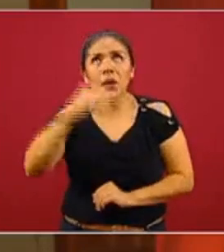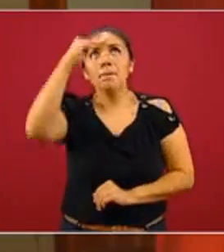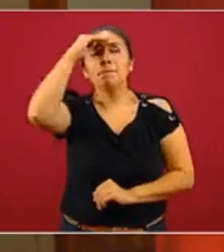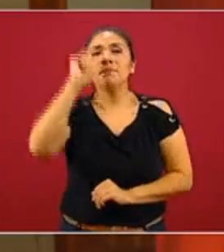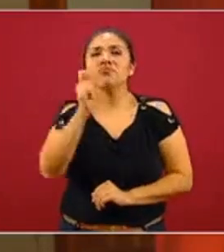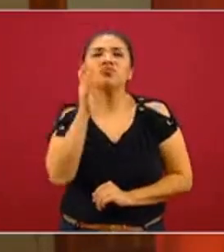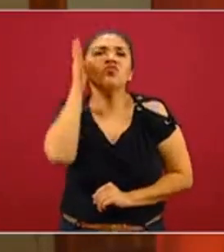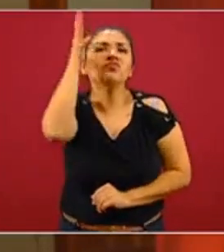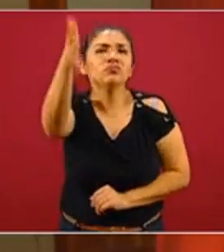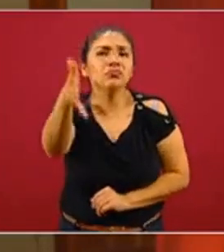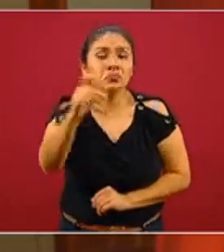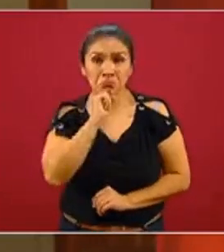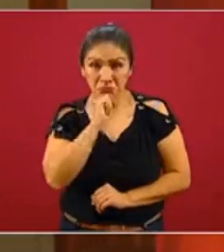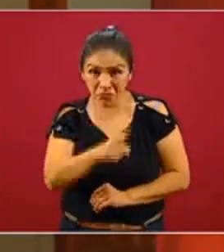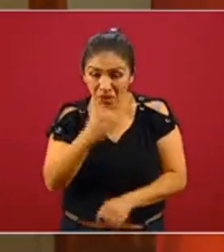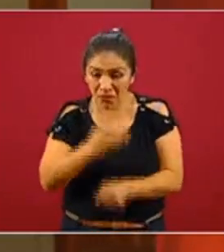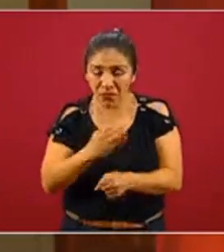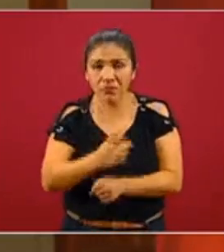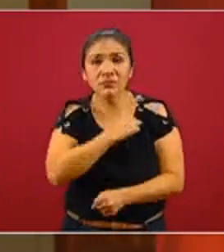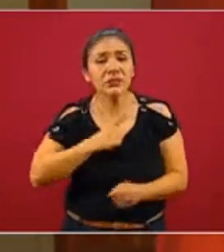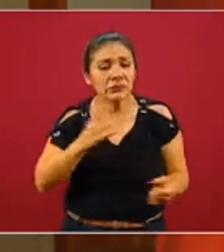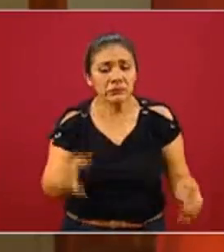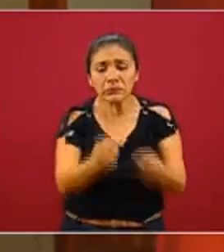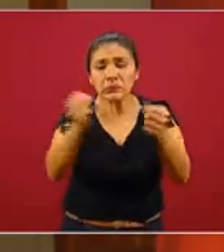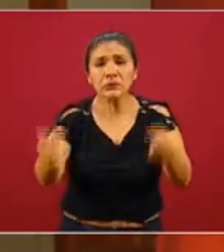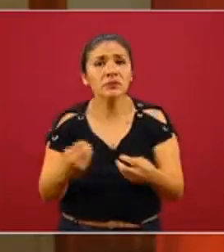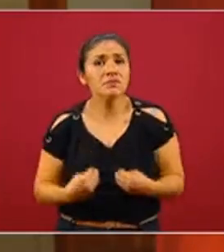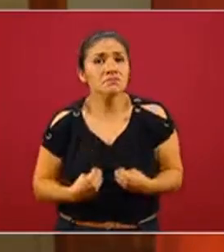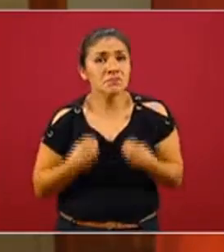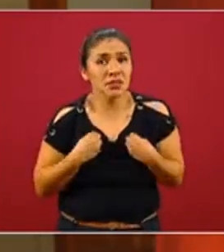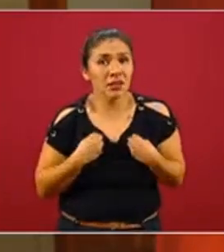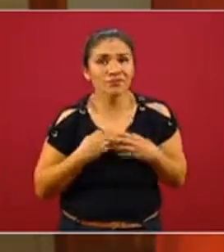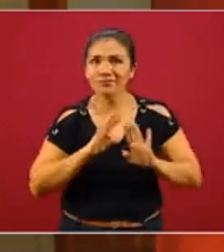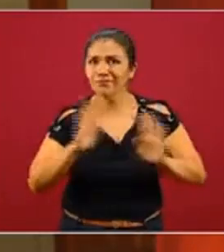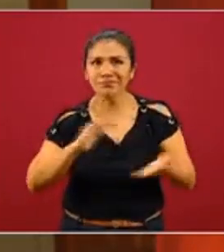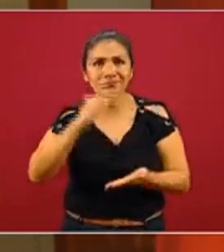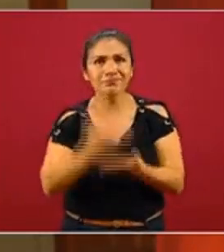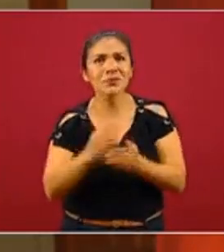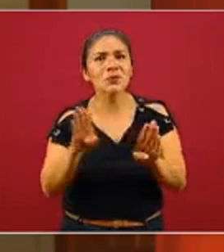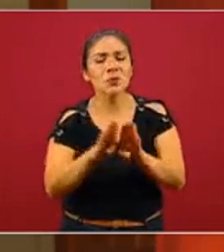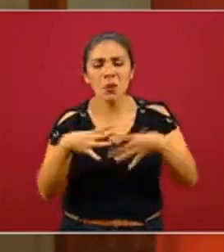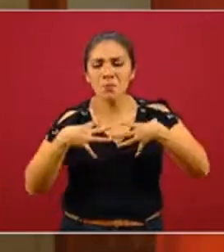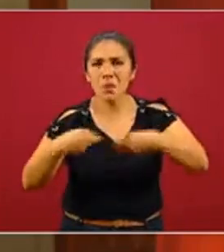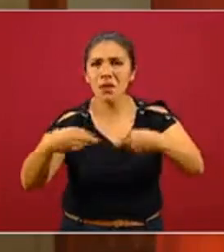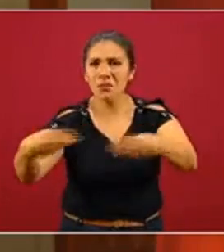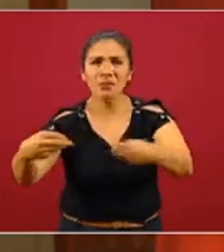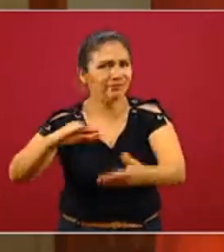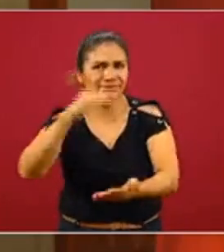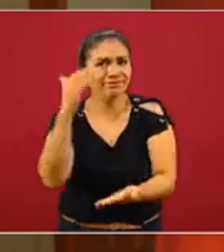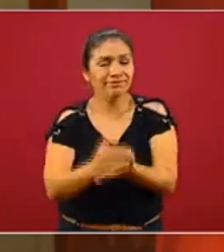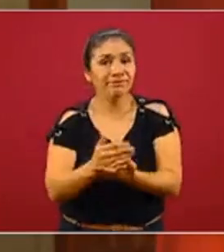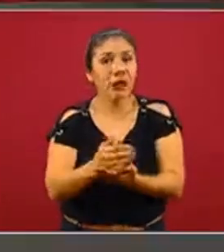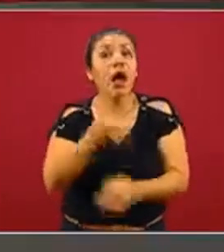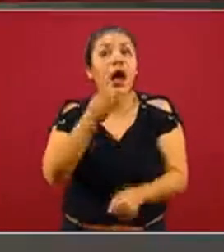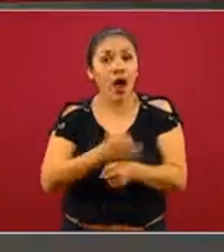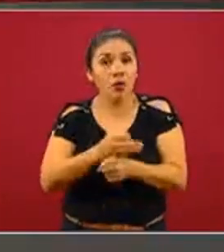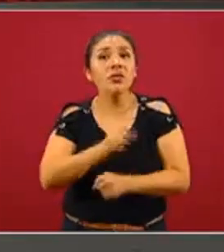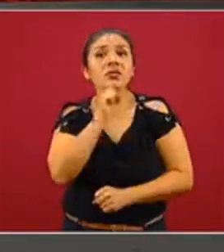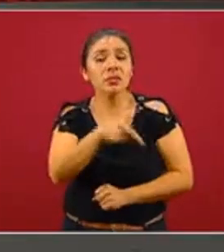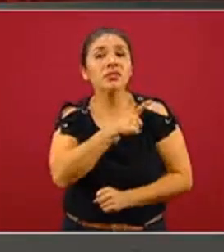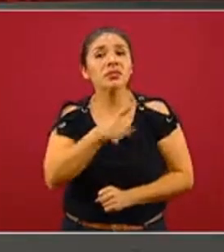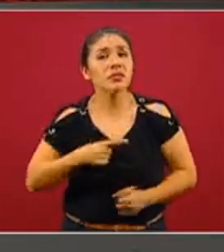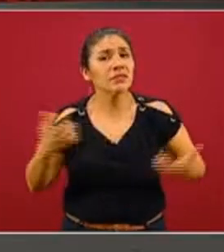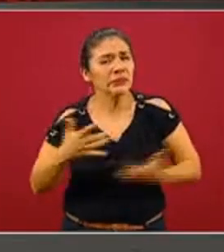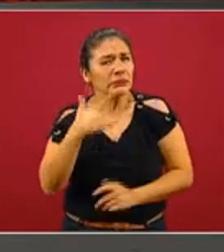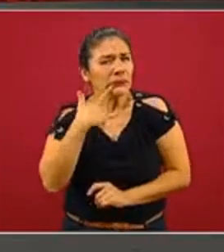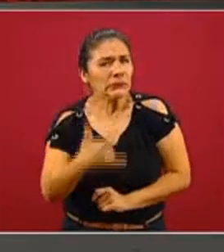momento también actual de salvar vidas, es el momento de romper con las cadenas de transmisión, es el momento de hacer todos los